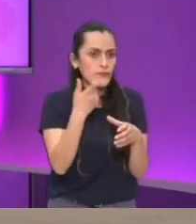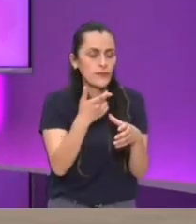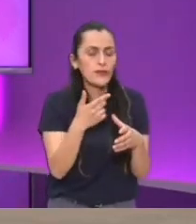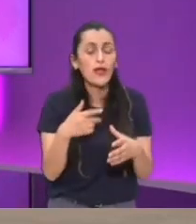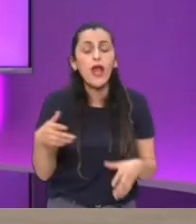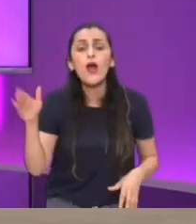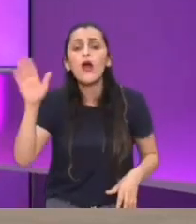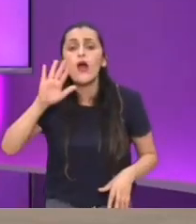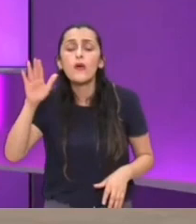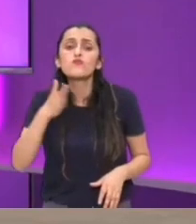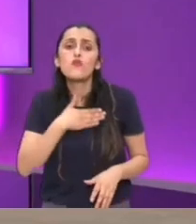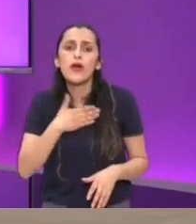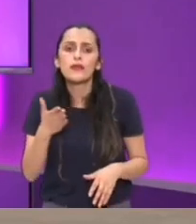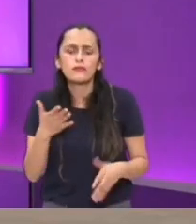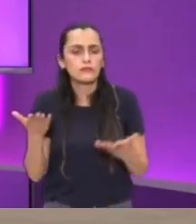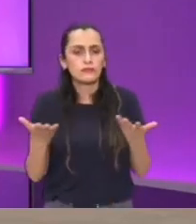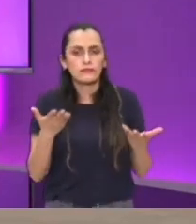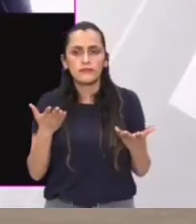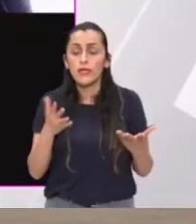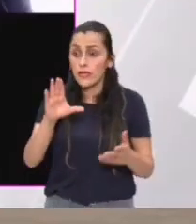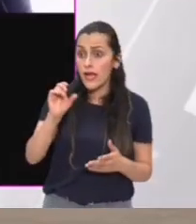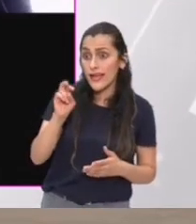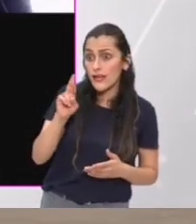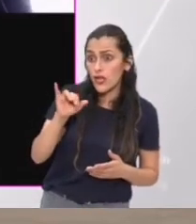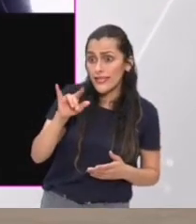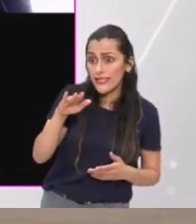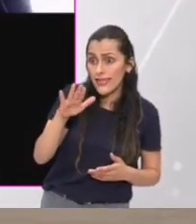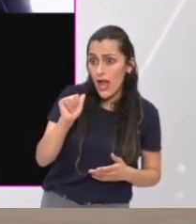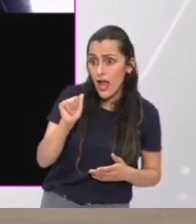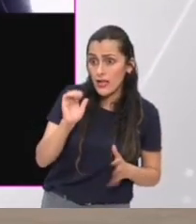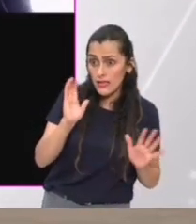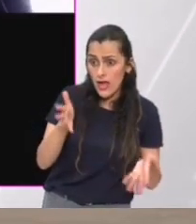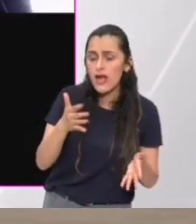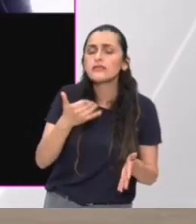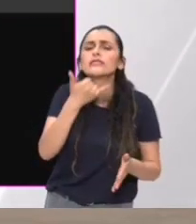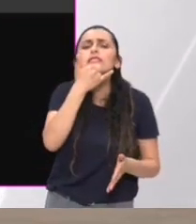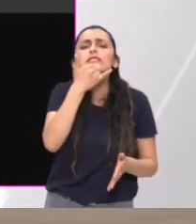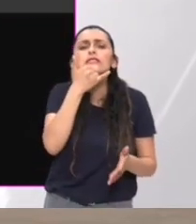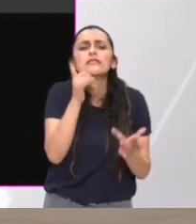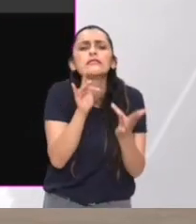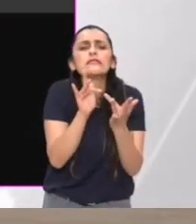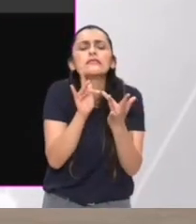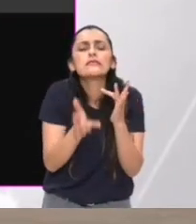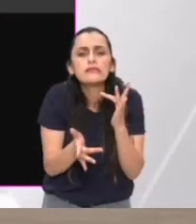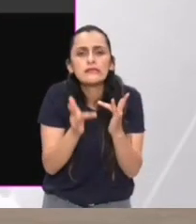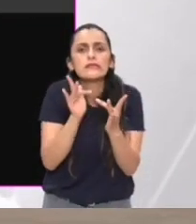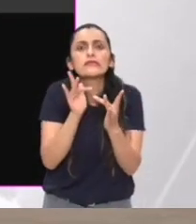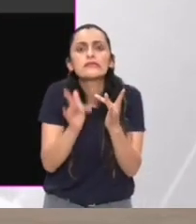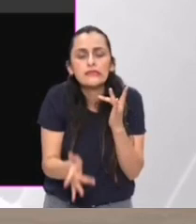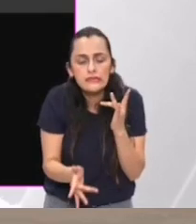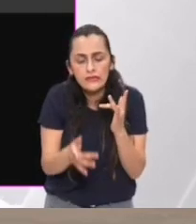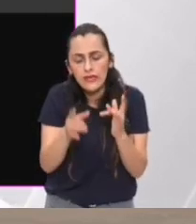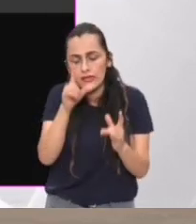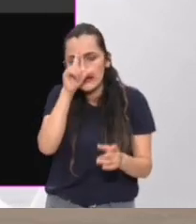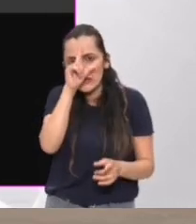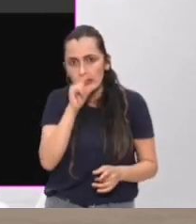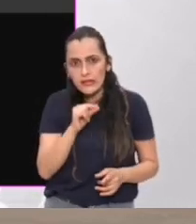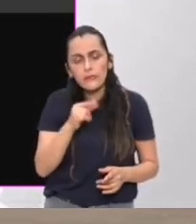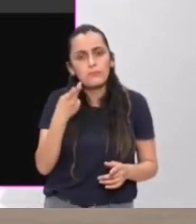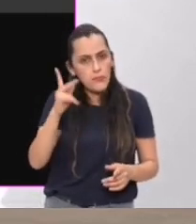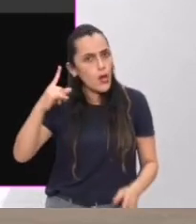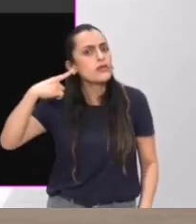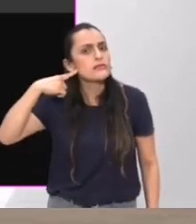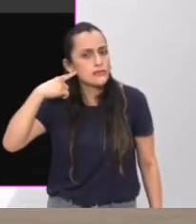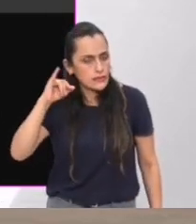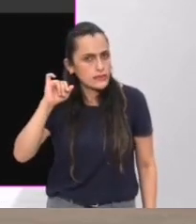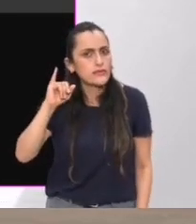garantizar este Estado de Derecho? Ah, Carolina, ¿ya la tenemos? Sí, perdóneme, sí, estuvo yéndose la señal, estoy aquí, los estoy